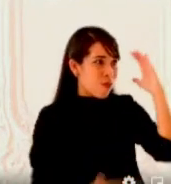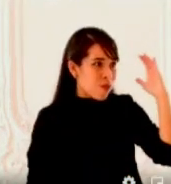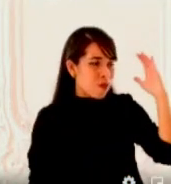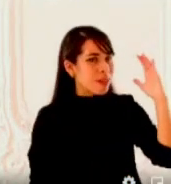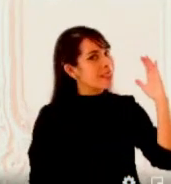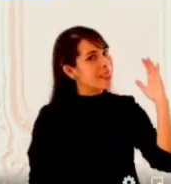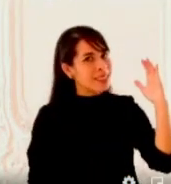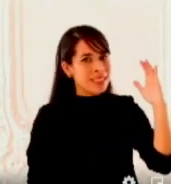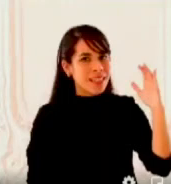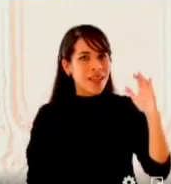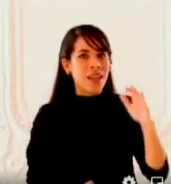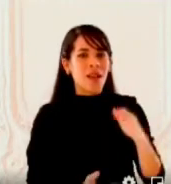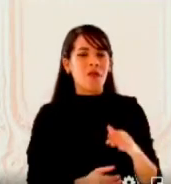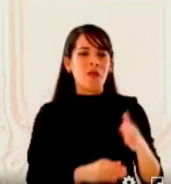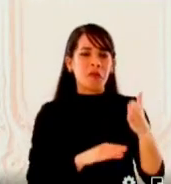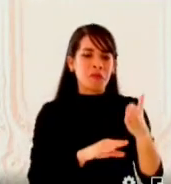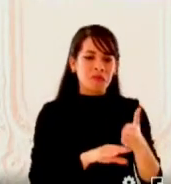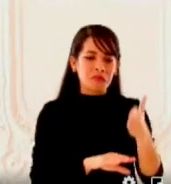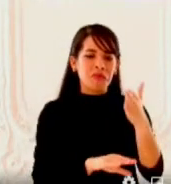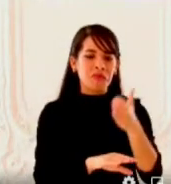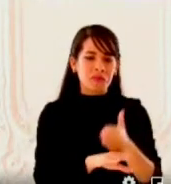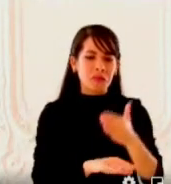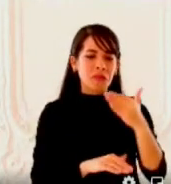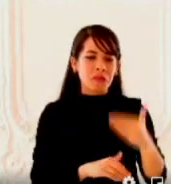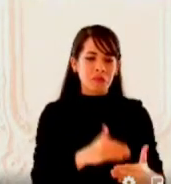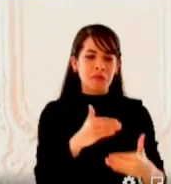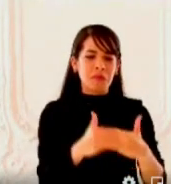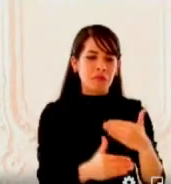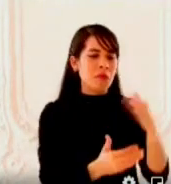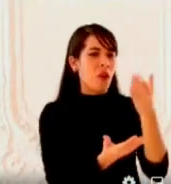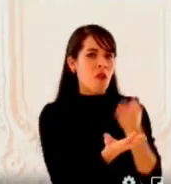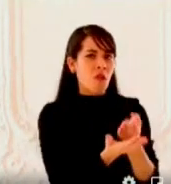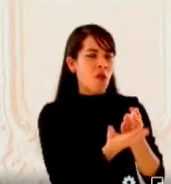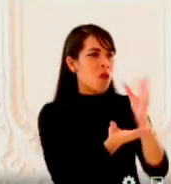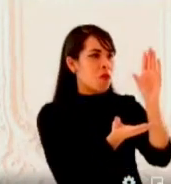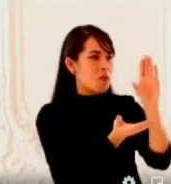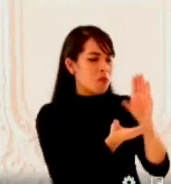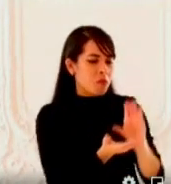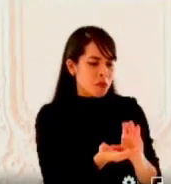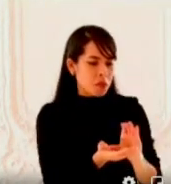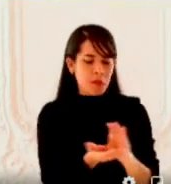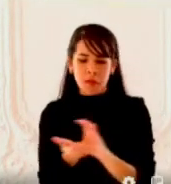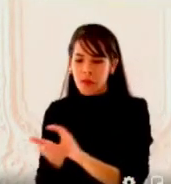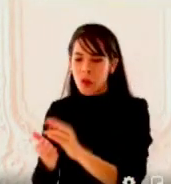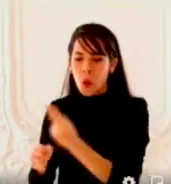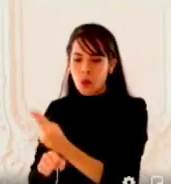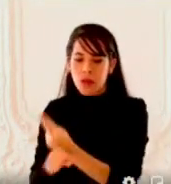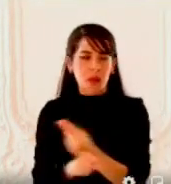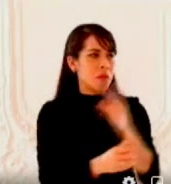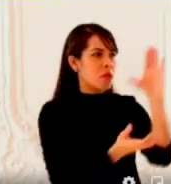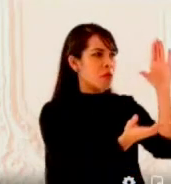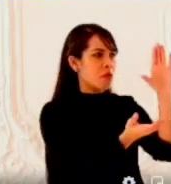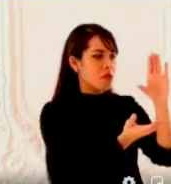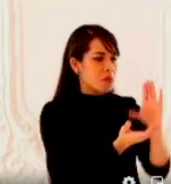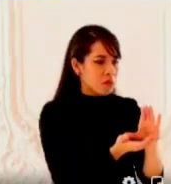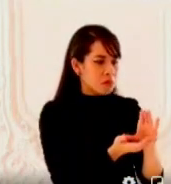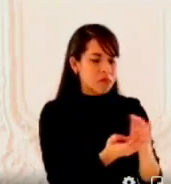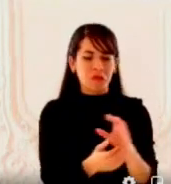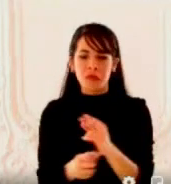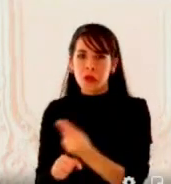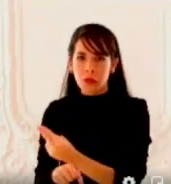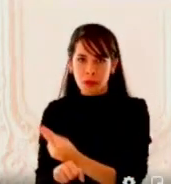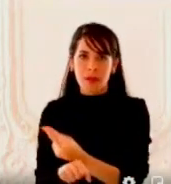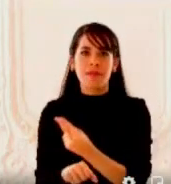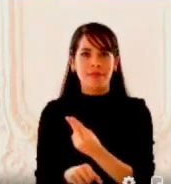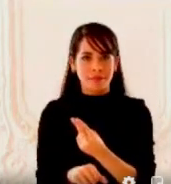y así se fue trabajando conjuntamente con nuestros compañeros de la Agencia Federal para establecer esas prioridades que, como menciono, era que se pudiera